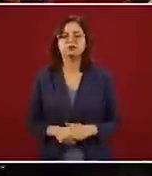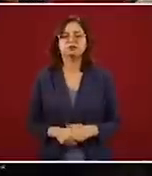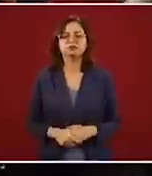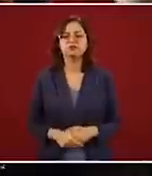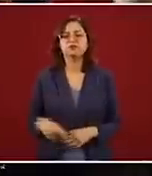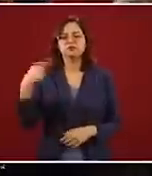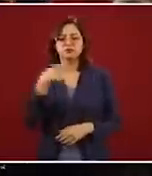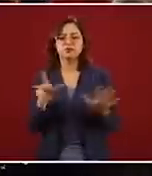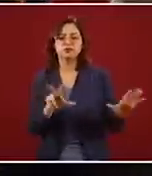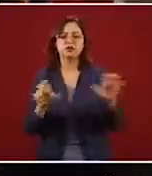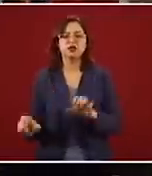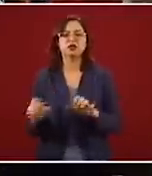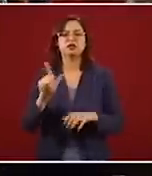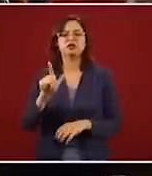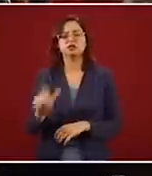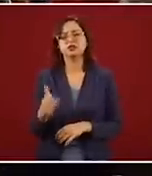Este es el número